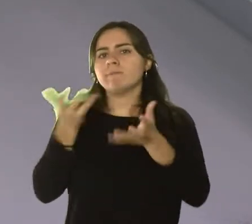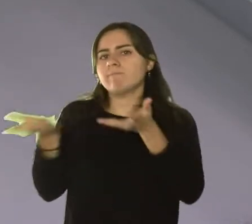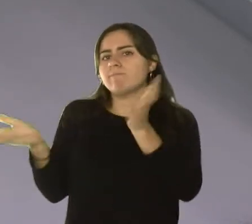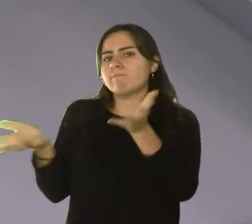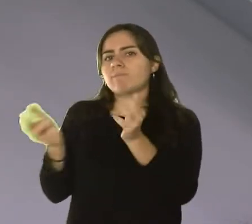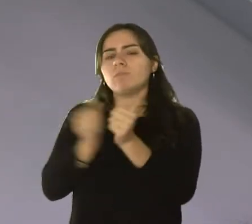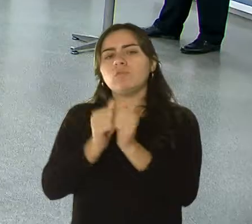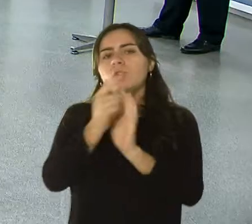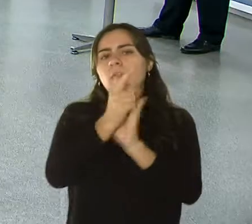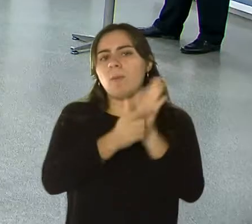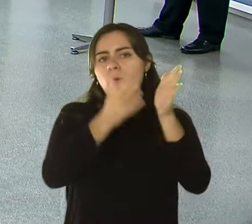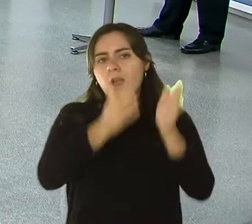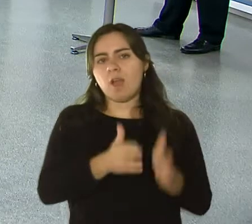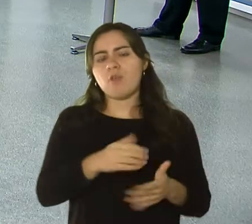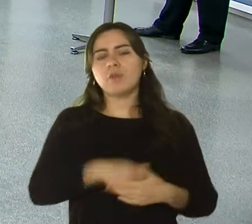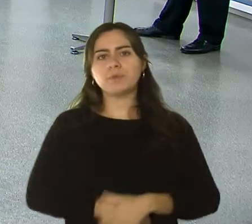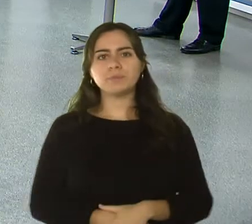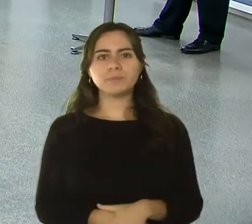Javier Vilariño.